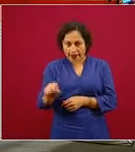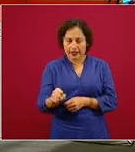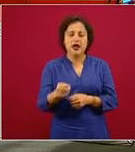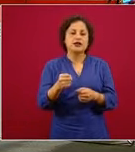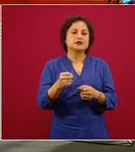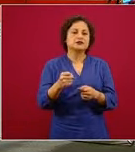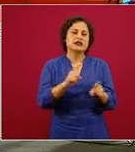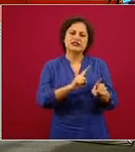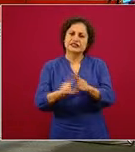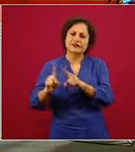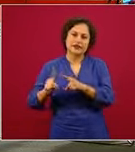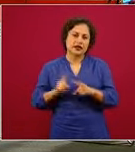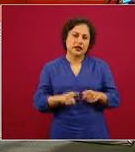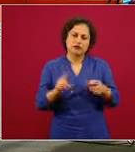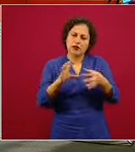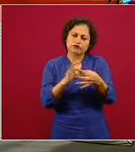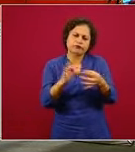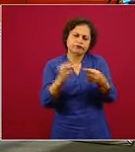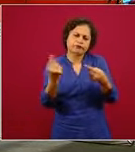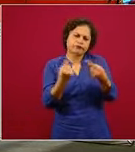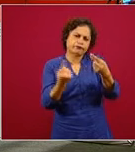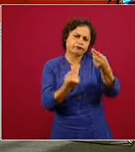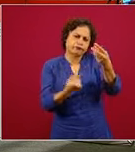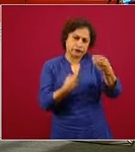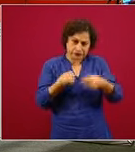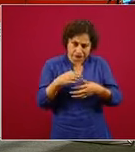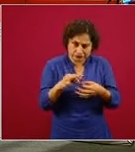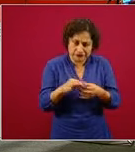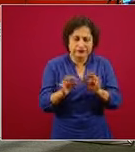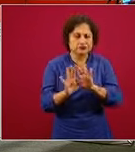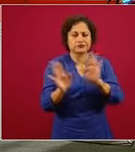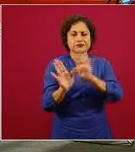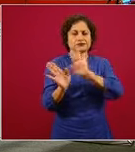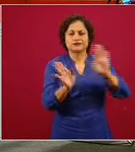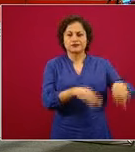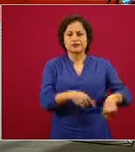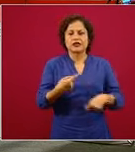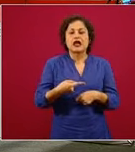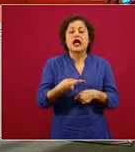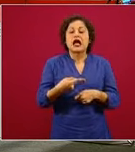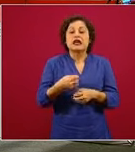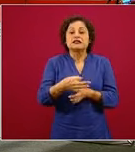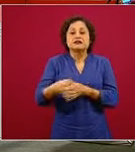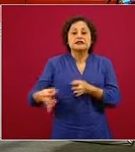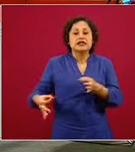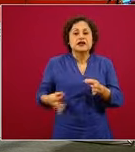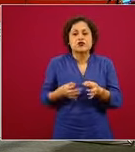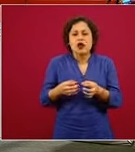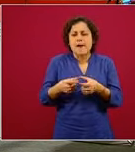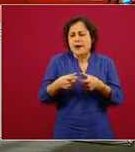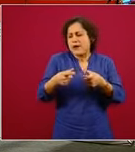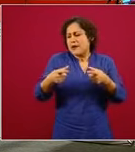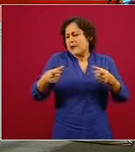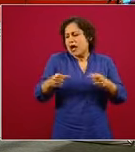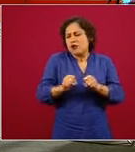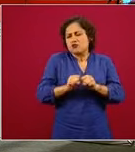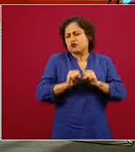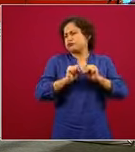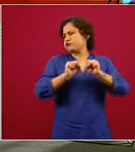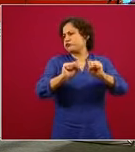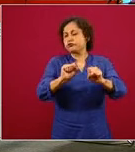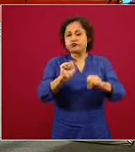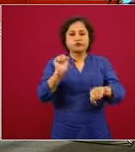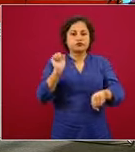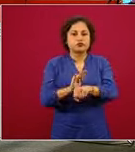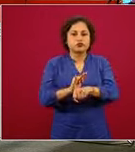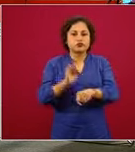mecanismos que no tiene caso por ahora mencionar, se vuelve a proteger y sale protegida y así millones de viriones